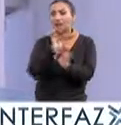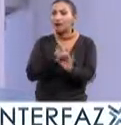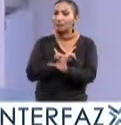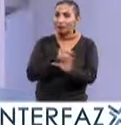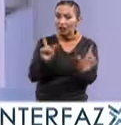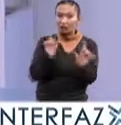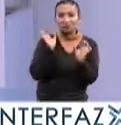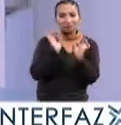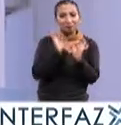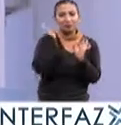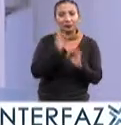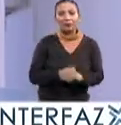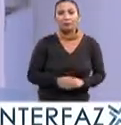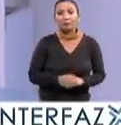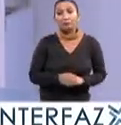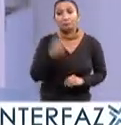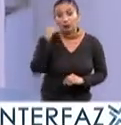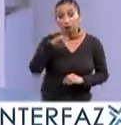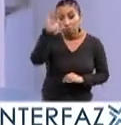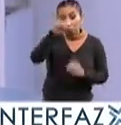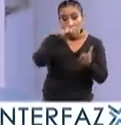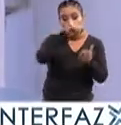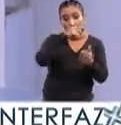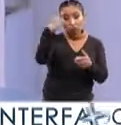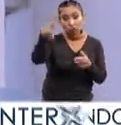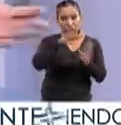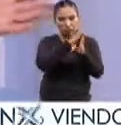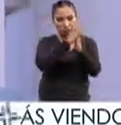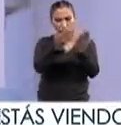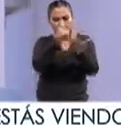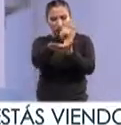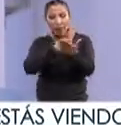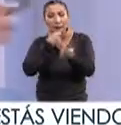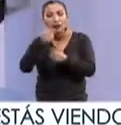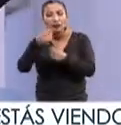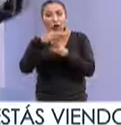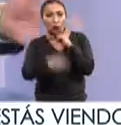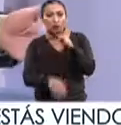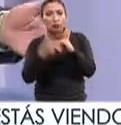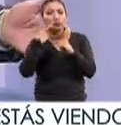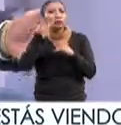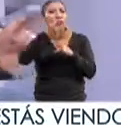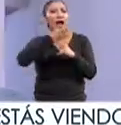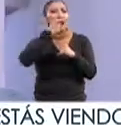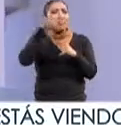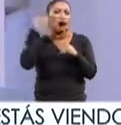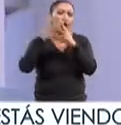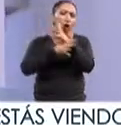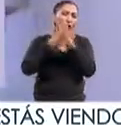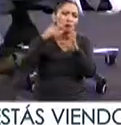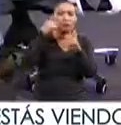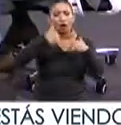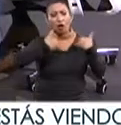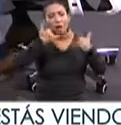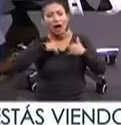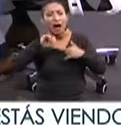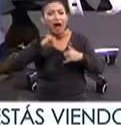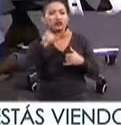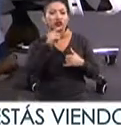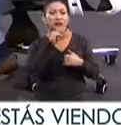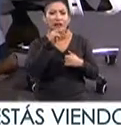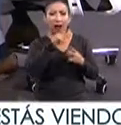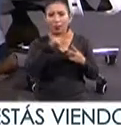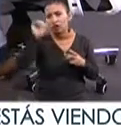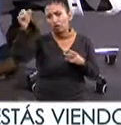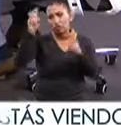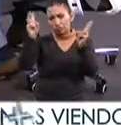ya estaban. Claro. Yo creo que si reunimos también sus textos periodísticos finales, sus discursos sobre los jóvenes de Ayotzinapa, sobre